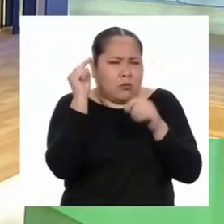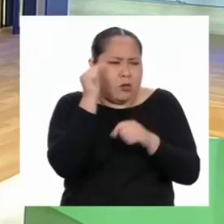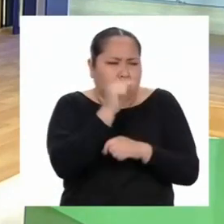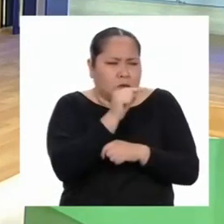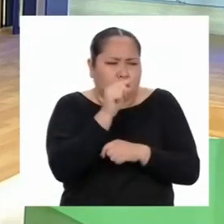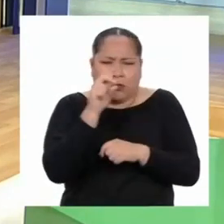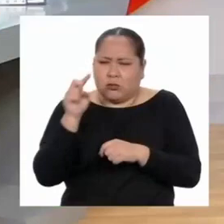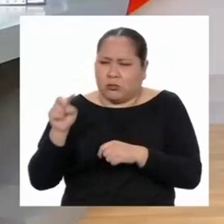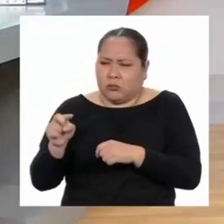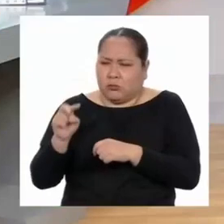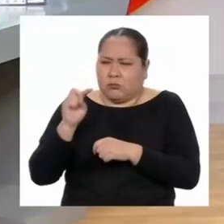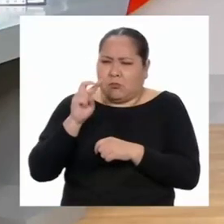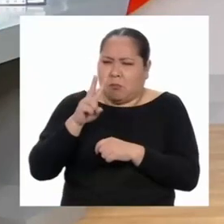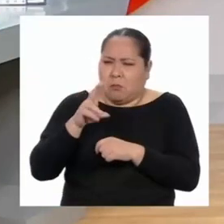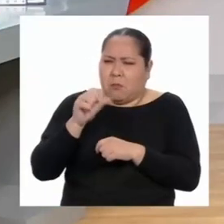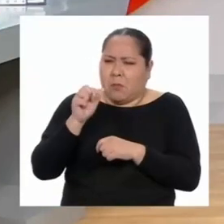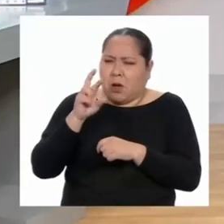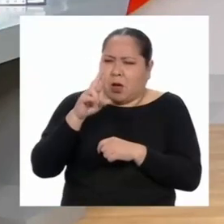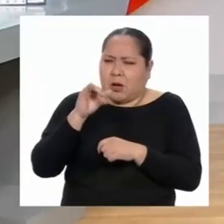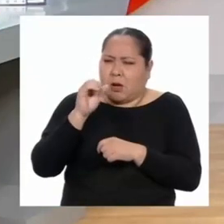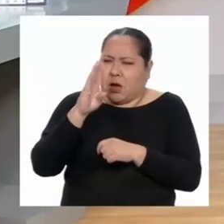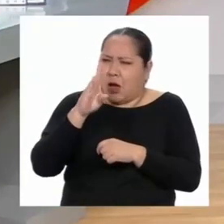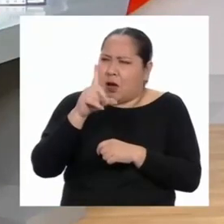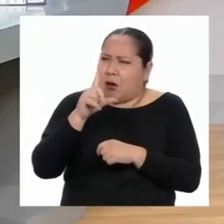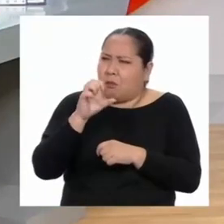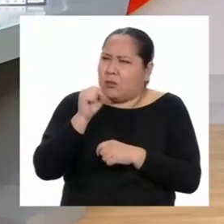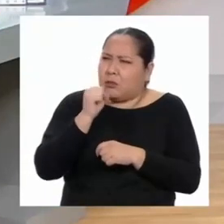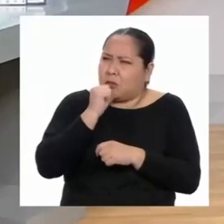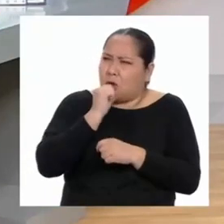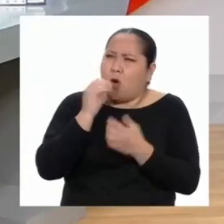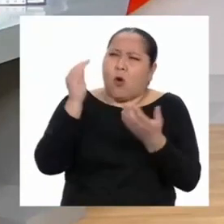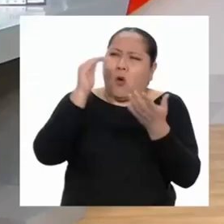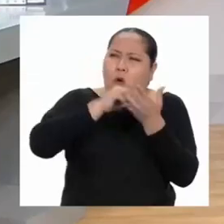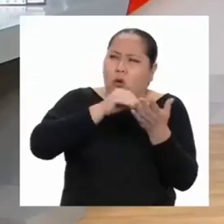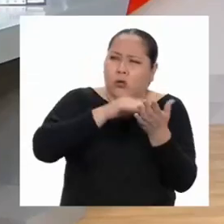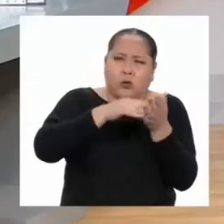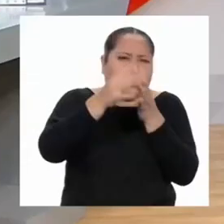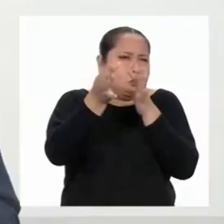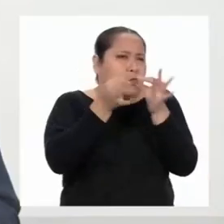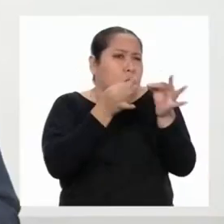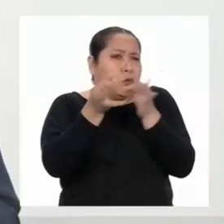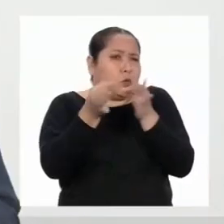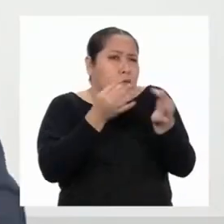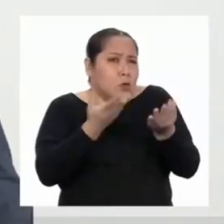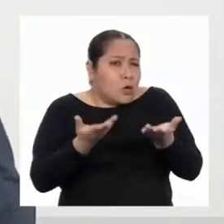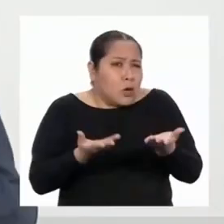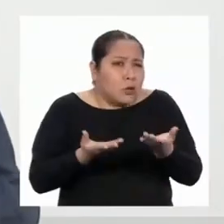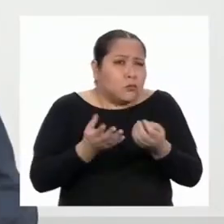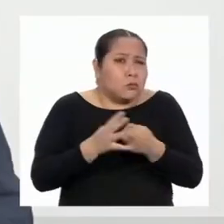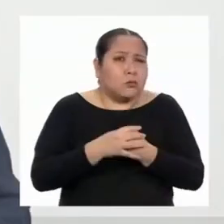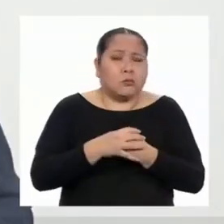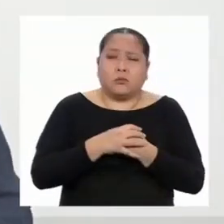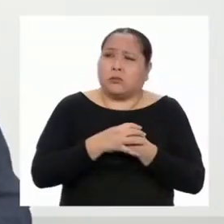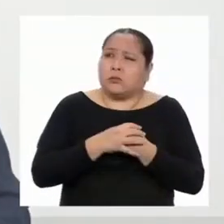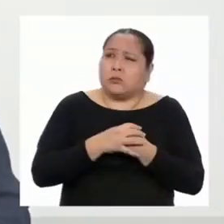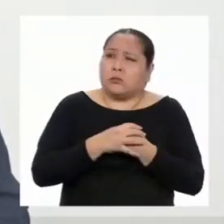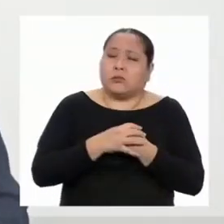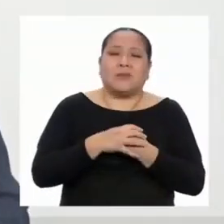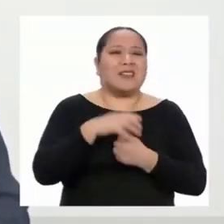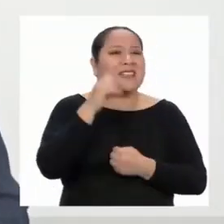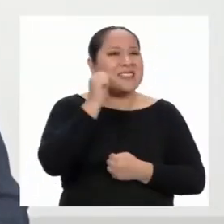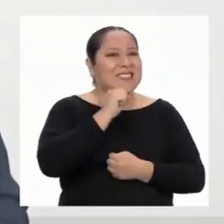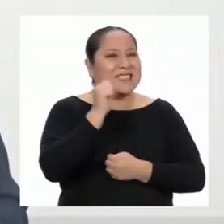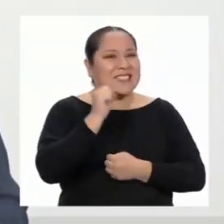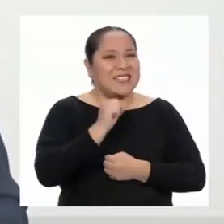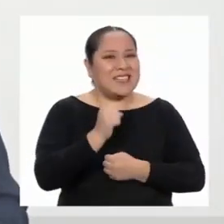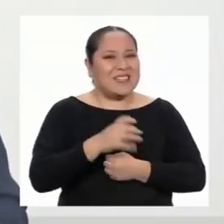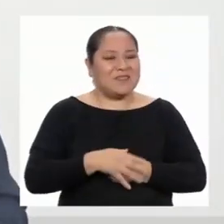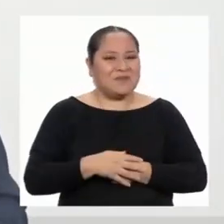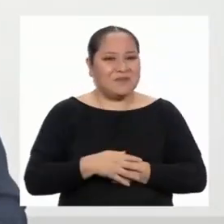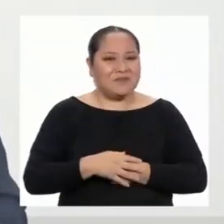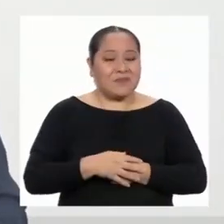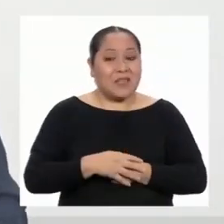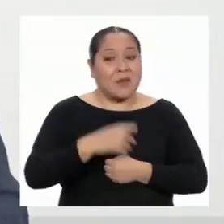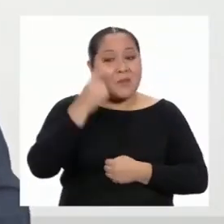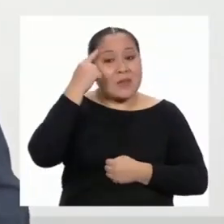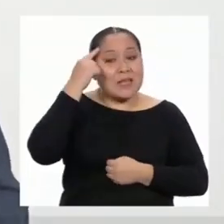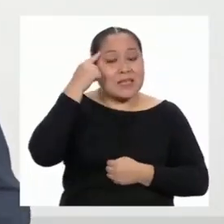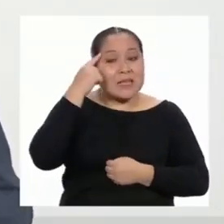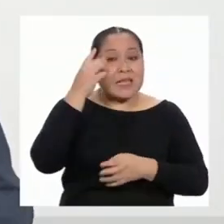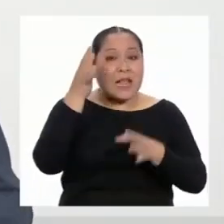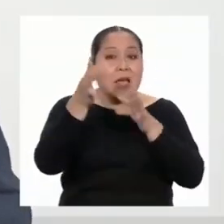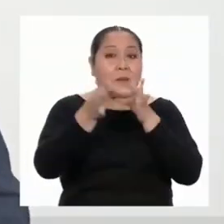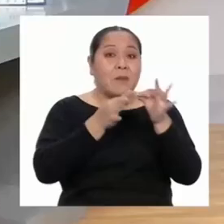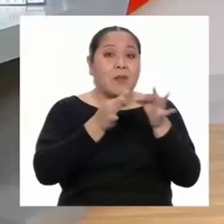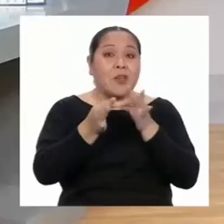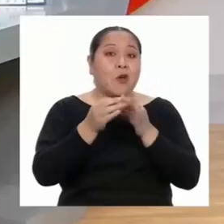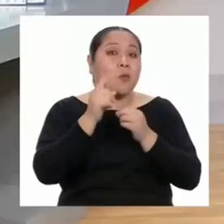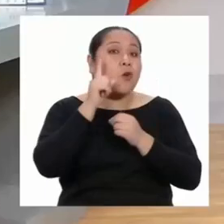variables. ¿Nos puede explicar de nuevo, por favor? Sí, claro. ¿Qué te parece si se los explico pero